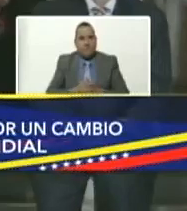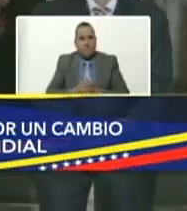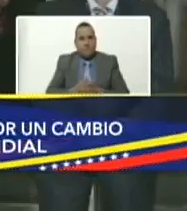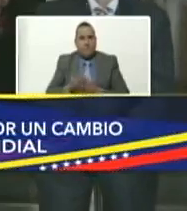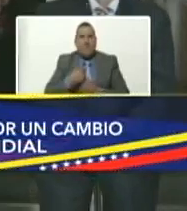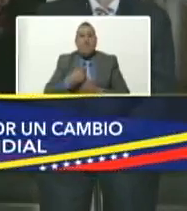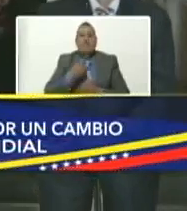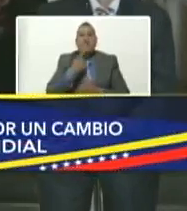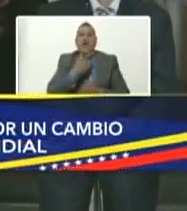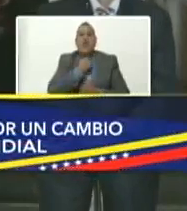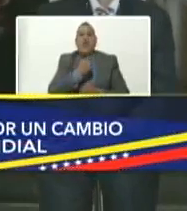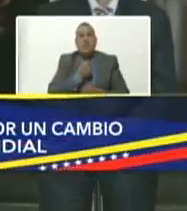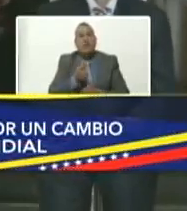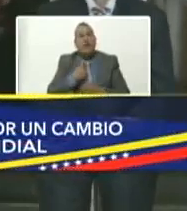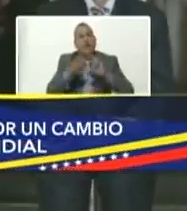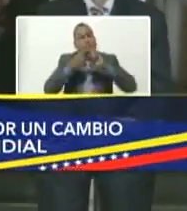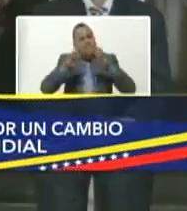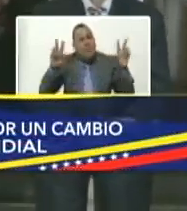la paz.